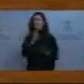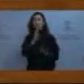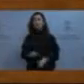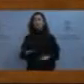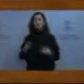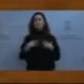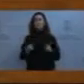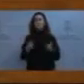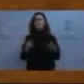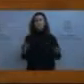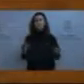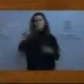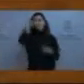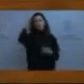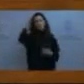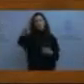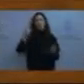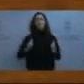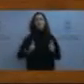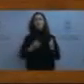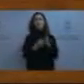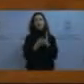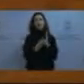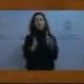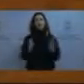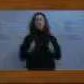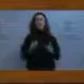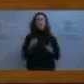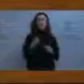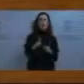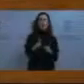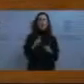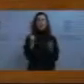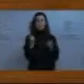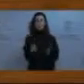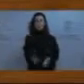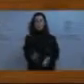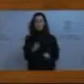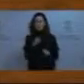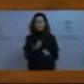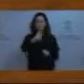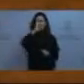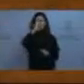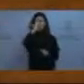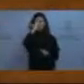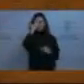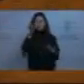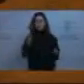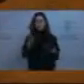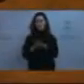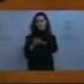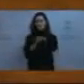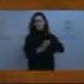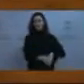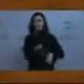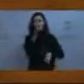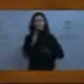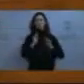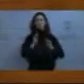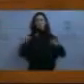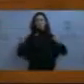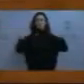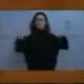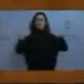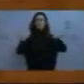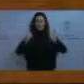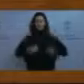¿Cuánto se alarga la esperanza de vida y la calidad de vida? Eso es lo principal. Pero aparte, lo que estamos ahorrando en fármacos. Porque si la gente hace actividad física, hay muchos fármacos que